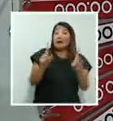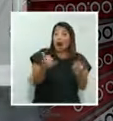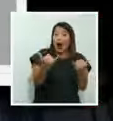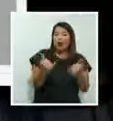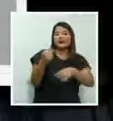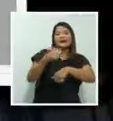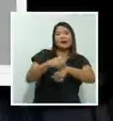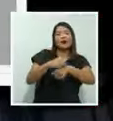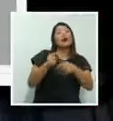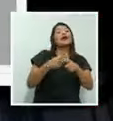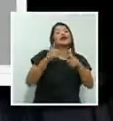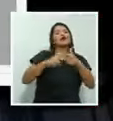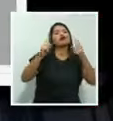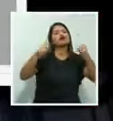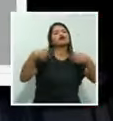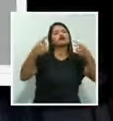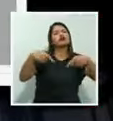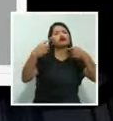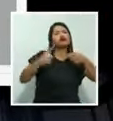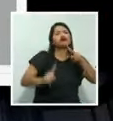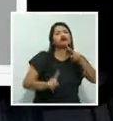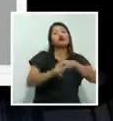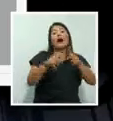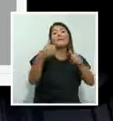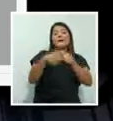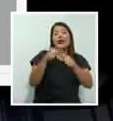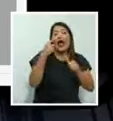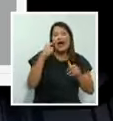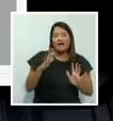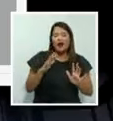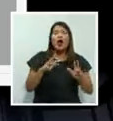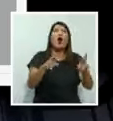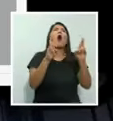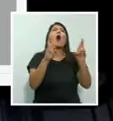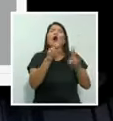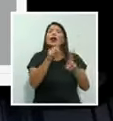momento vamos con la tómbola a ver si por casualidad tenemos. Yo quiero Ay, tener. Que